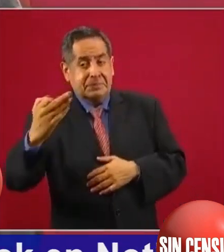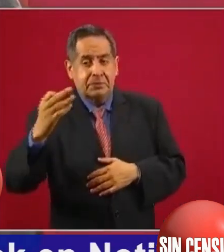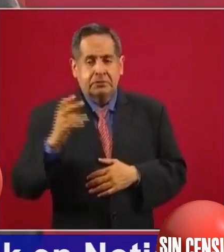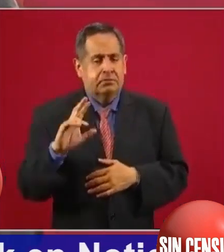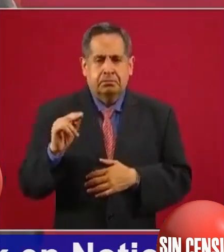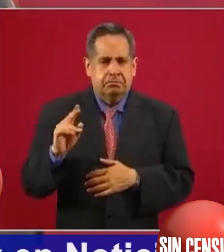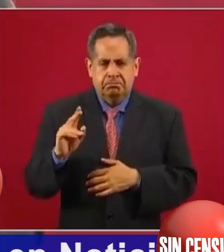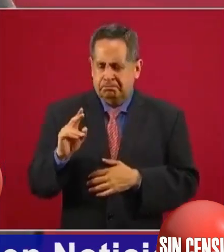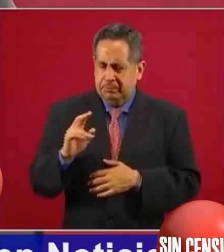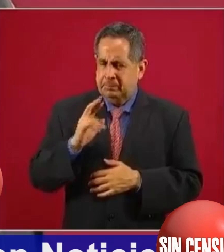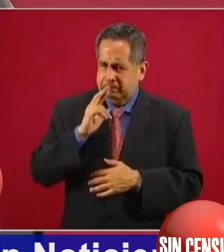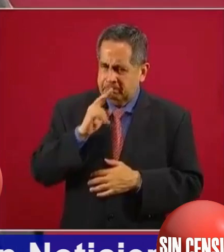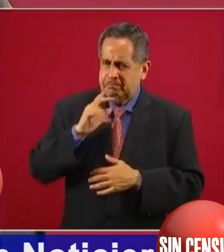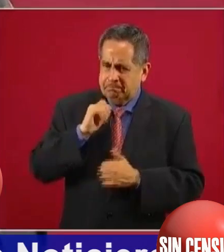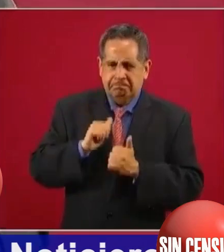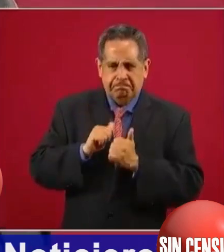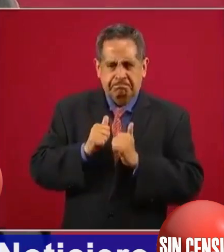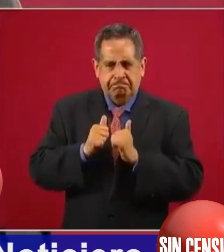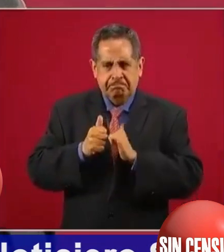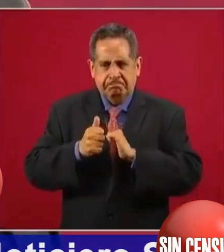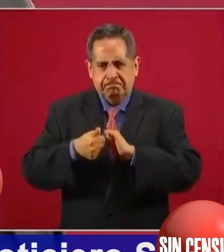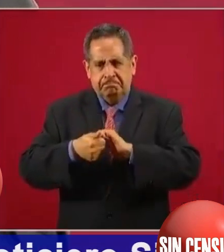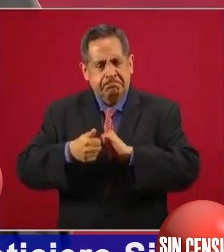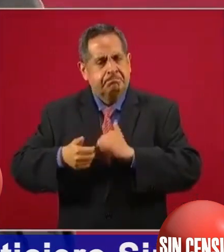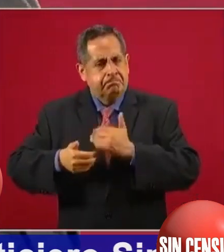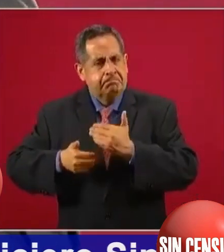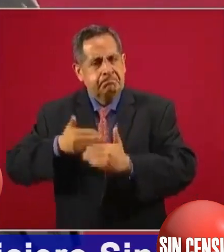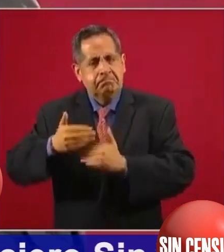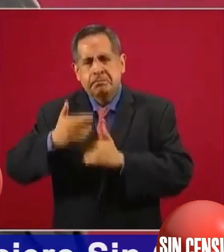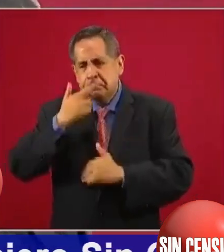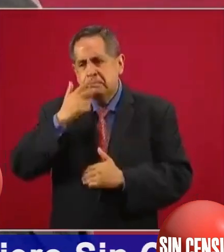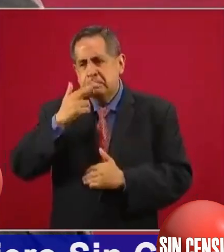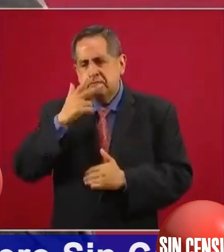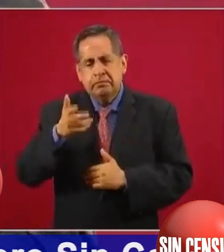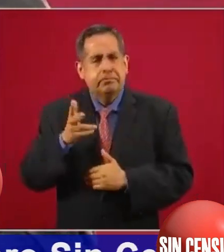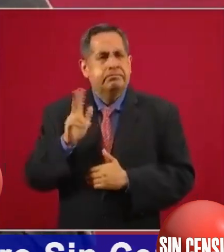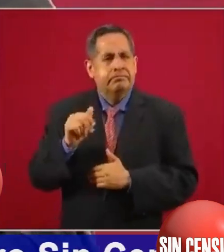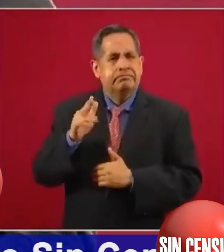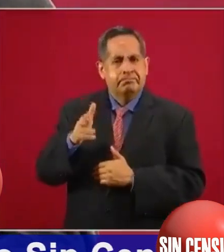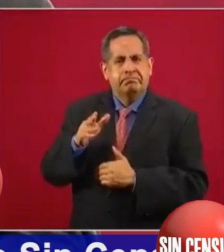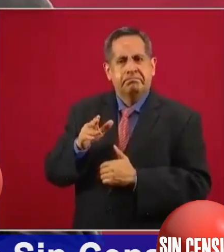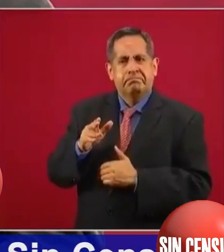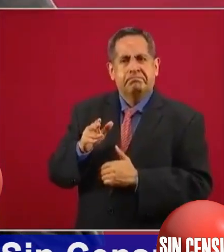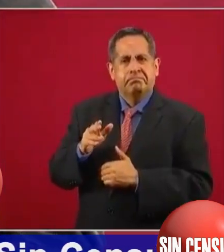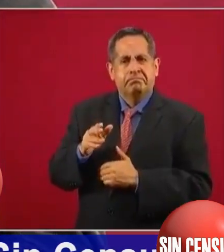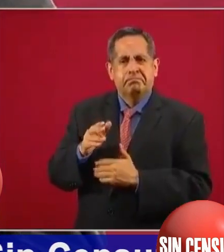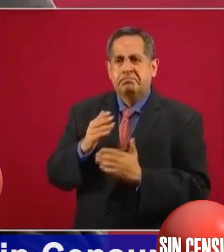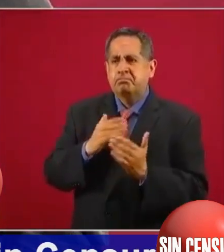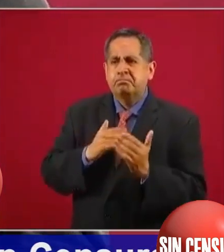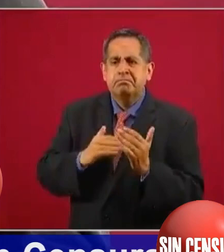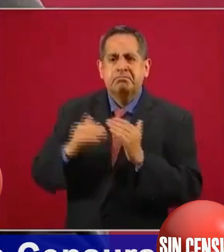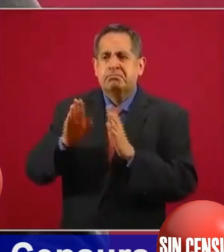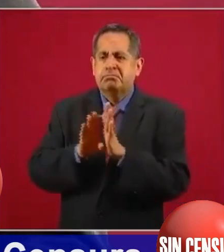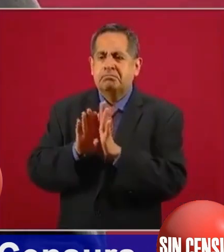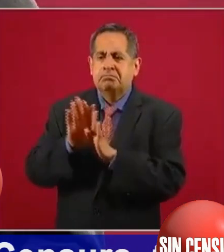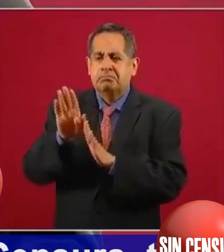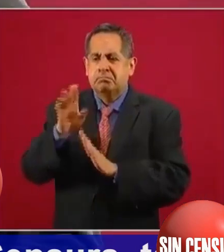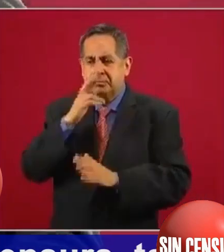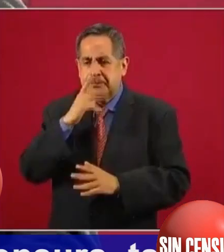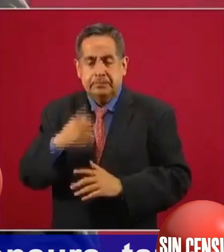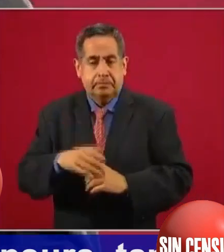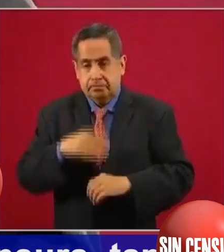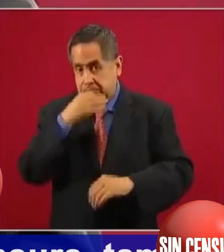Hay, como les decía, indicios de recuperación. Les voy a dar un dato.